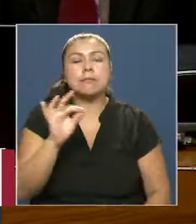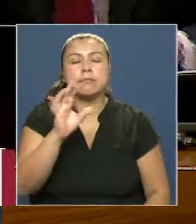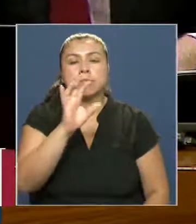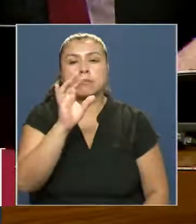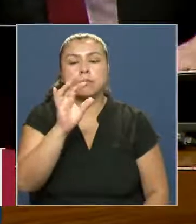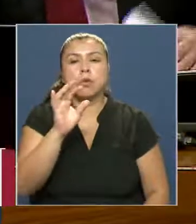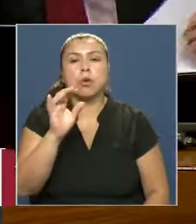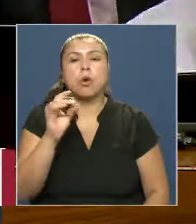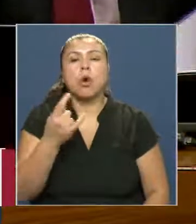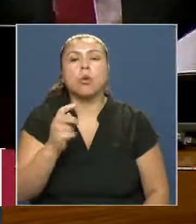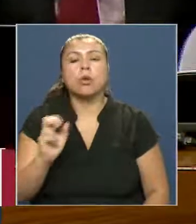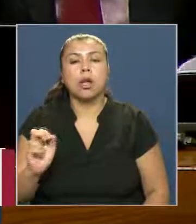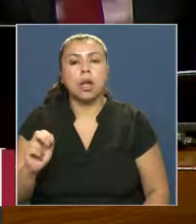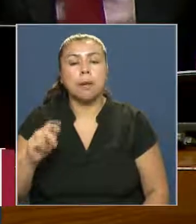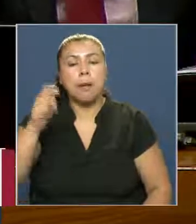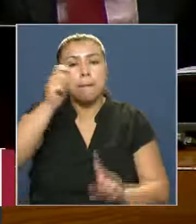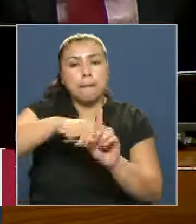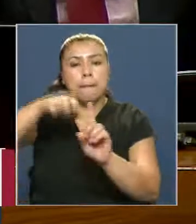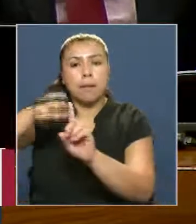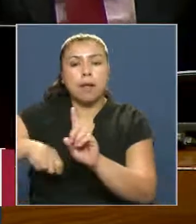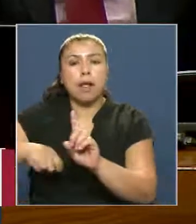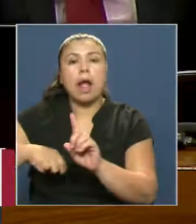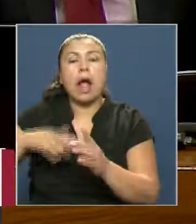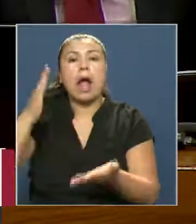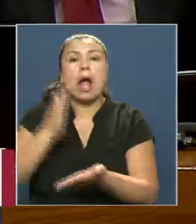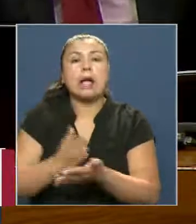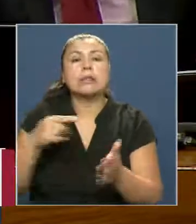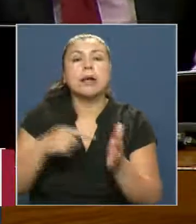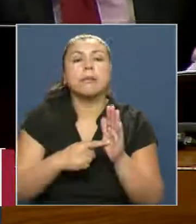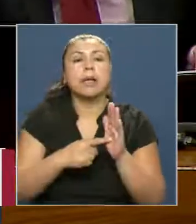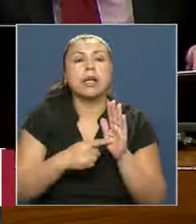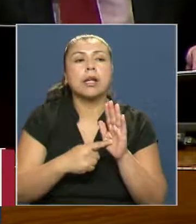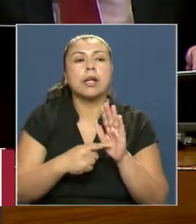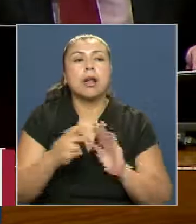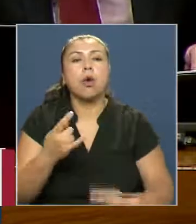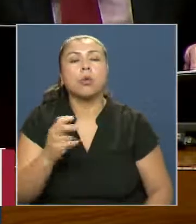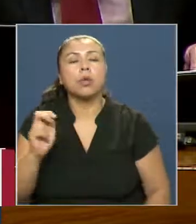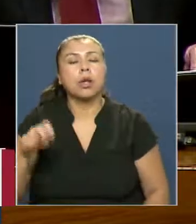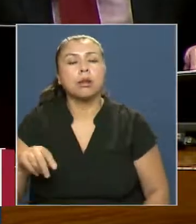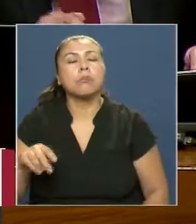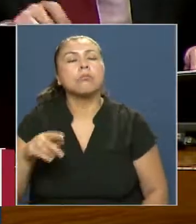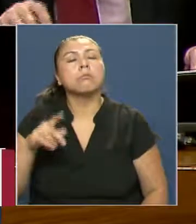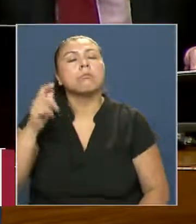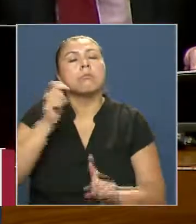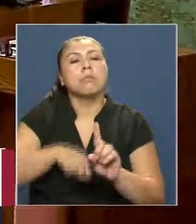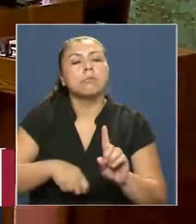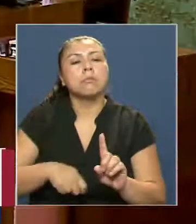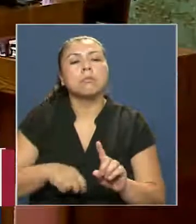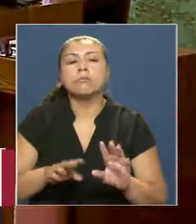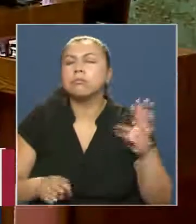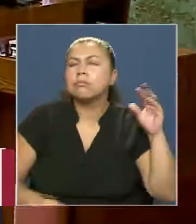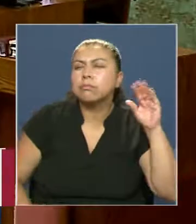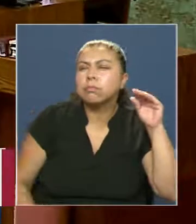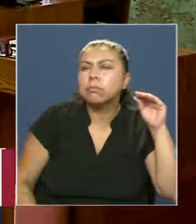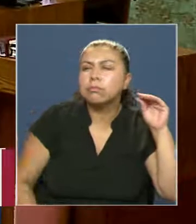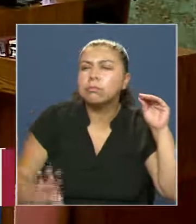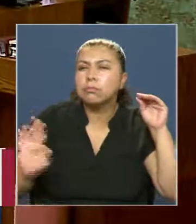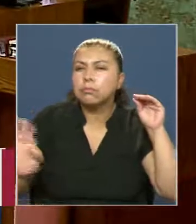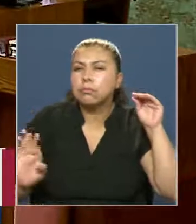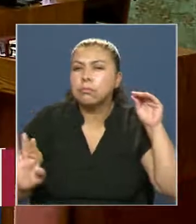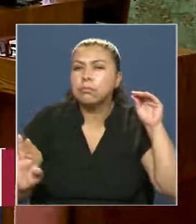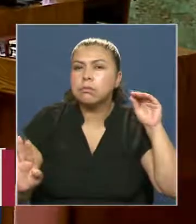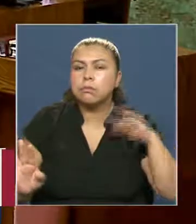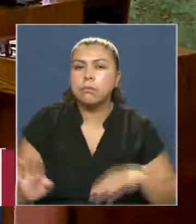unidades tributarias mensuales hasta 1.000 unidades tributarias mensuales. Eso es, presidente. ¿Esto no colisiona con el anterior?